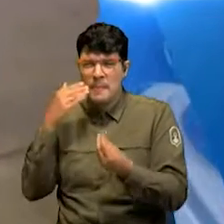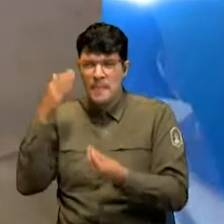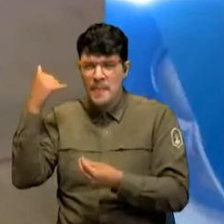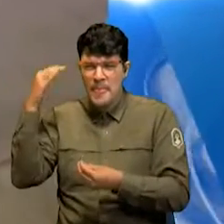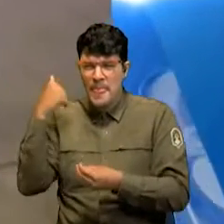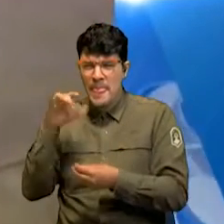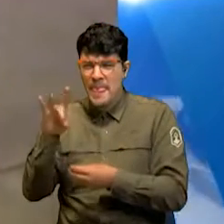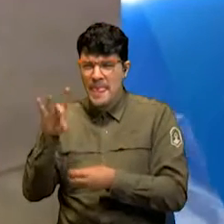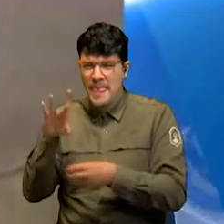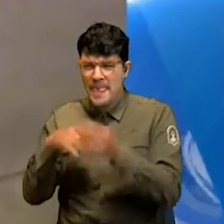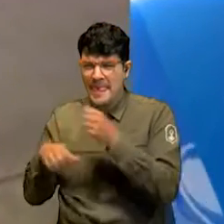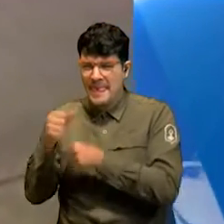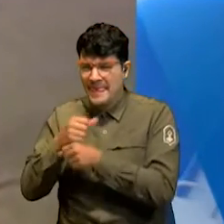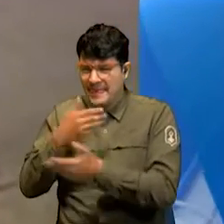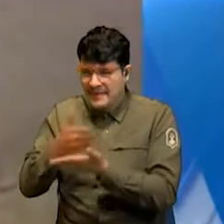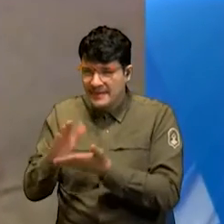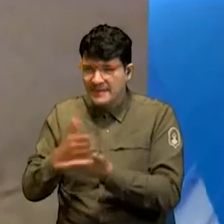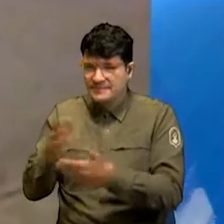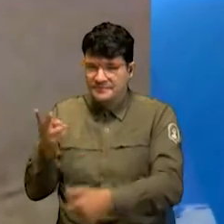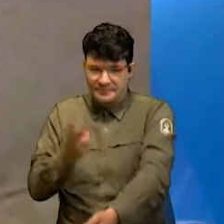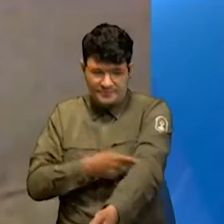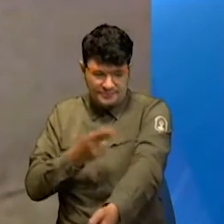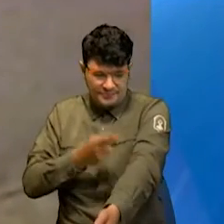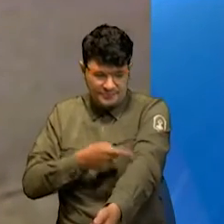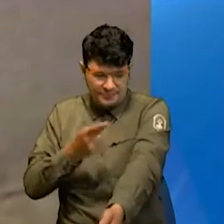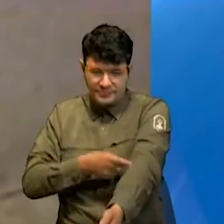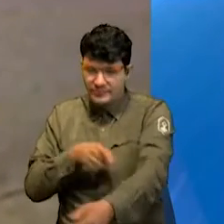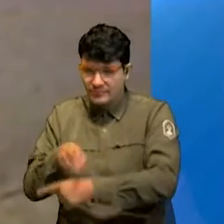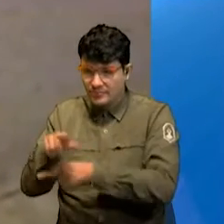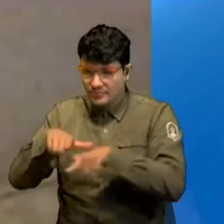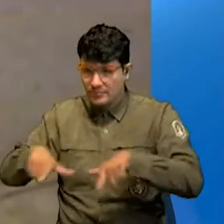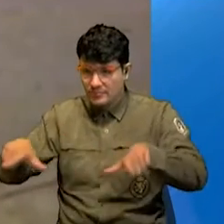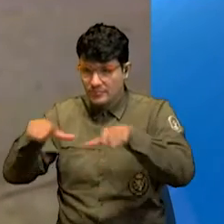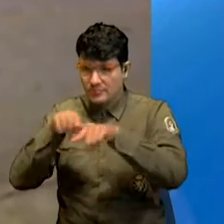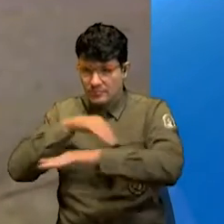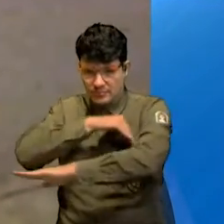adquiriendo sustancias como la heroína en expendios ubicados en la curva pele el ojo